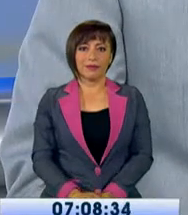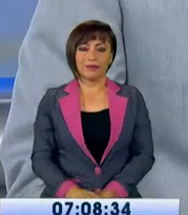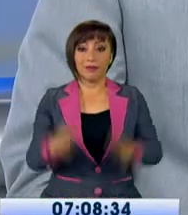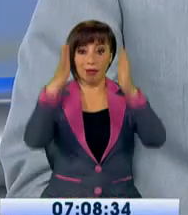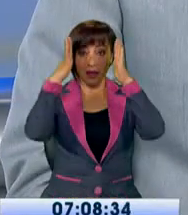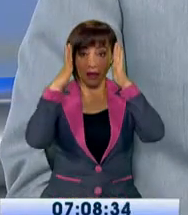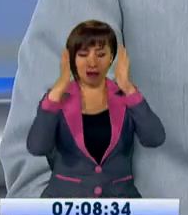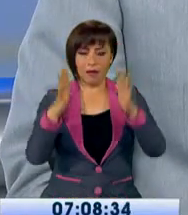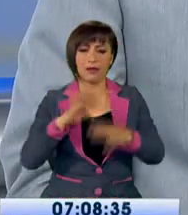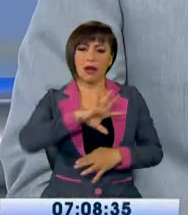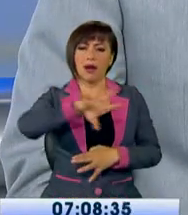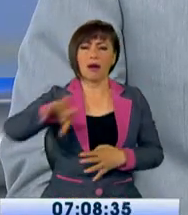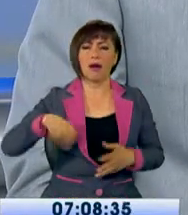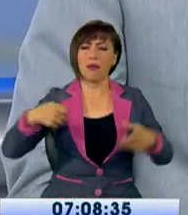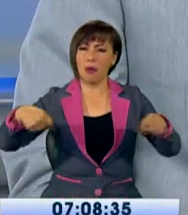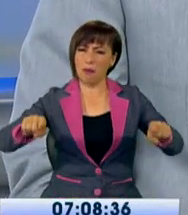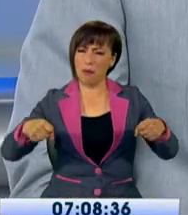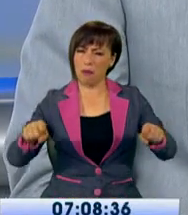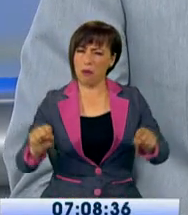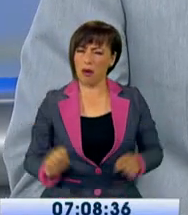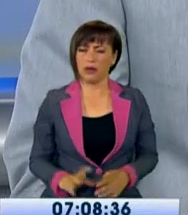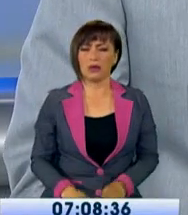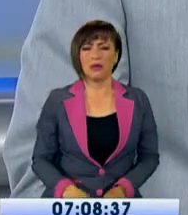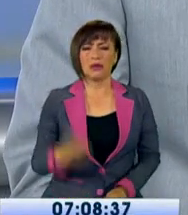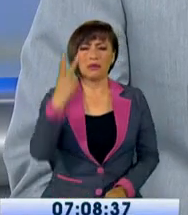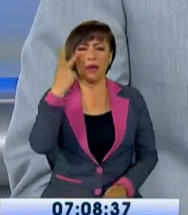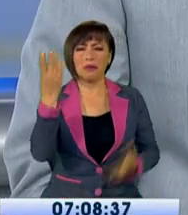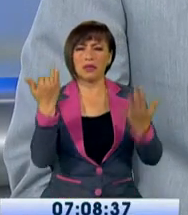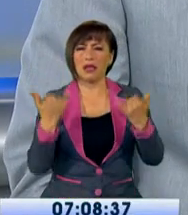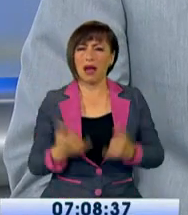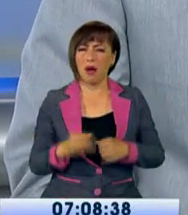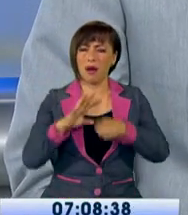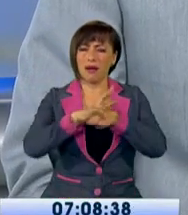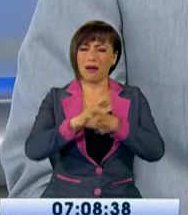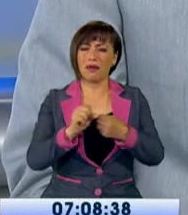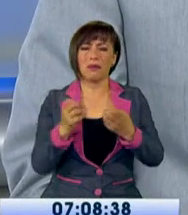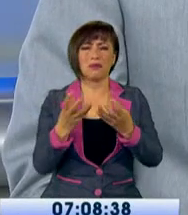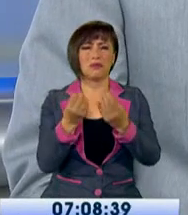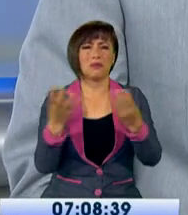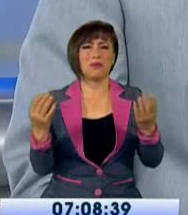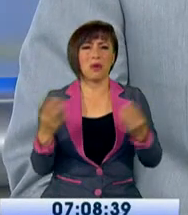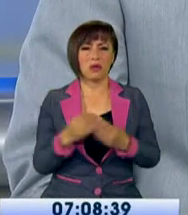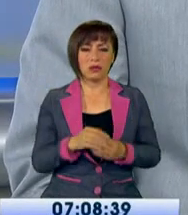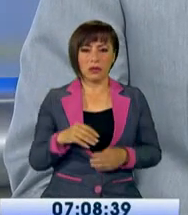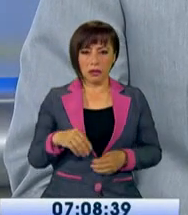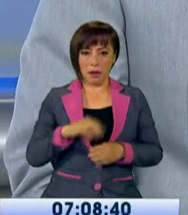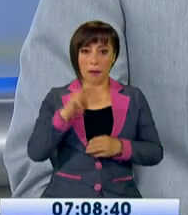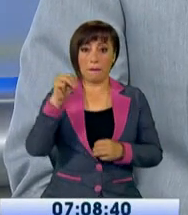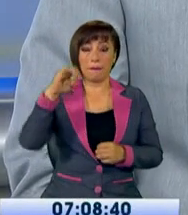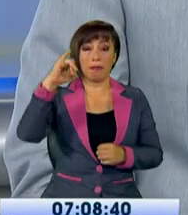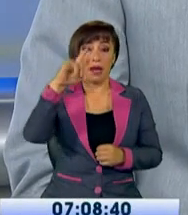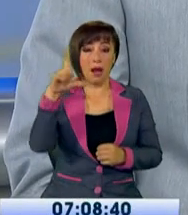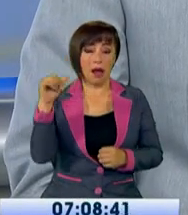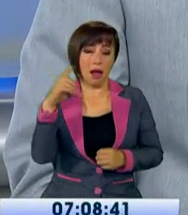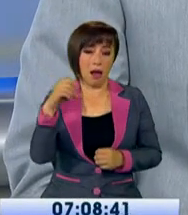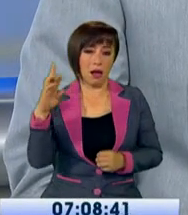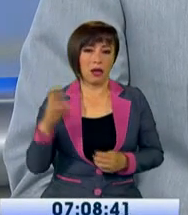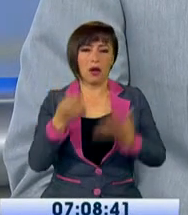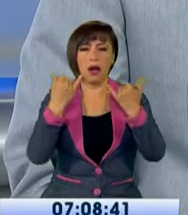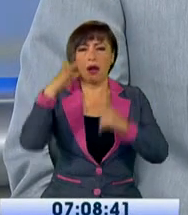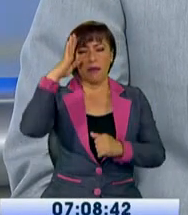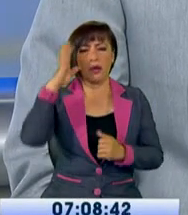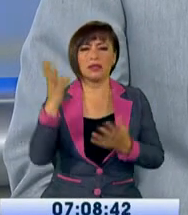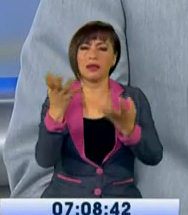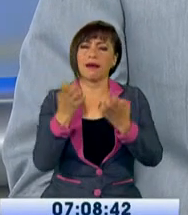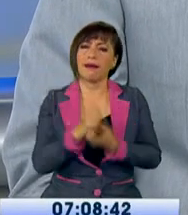Atención, el robo de motocicletas y los delitos a bordo de este vehículo aumentan en el Cantón Milagro. La policía y la fiscalía señalan que están ejecutando estrategias para combatir